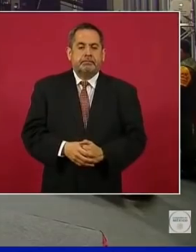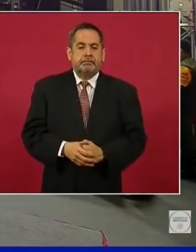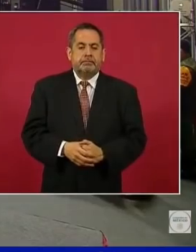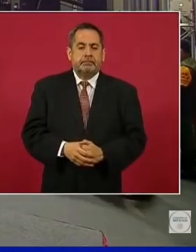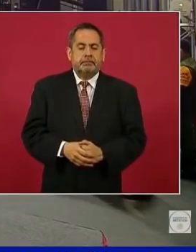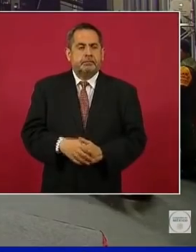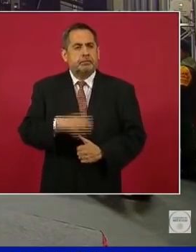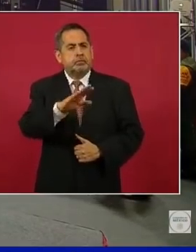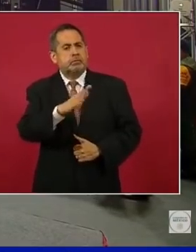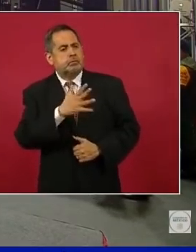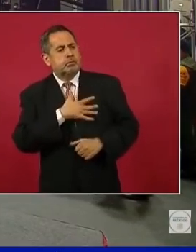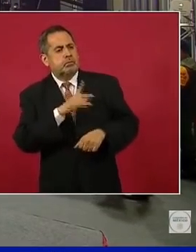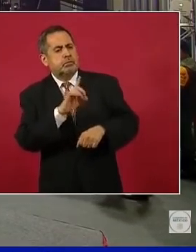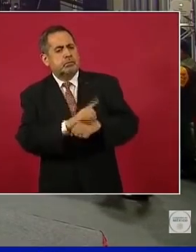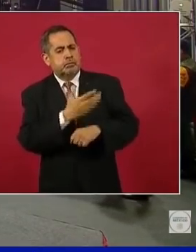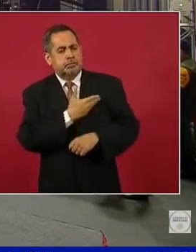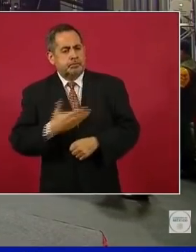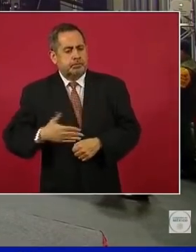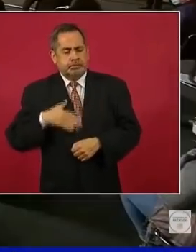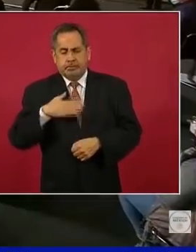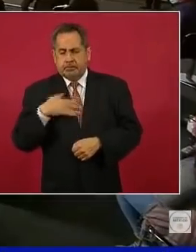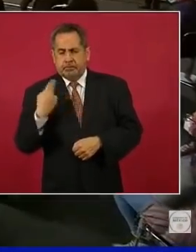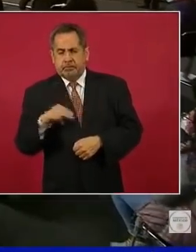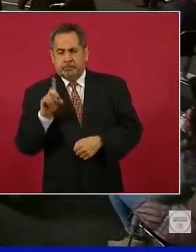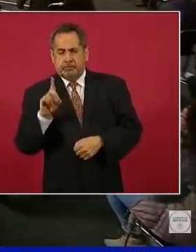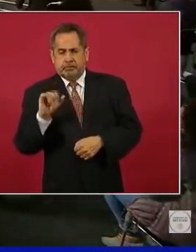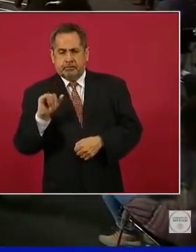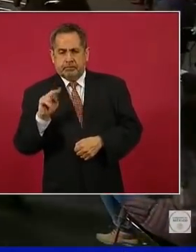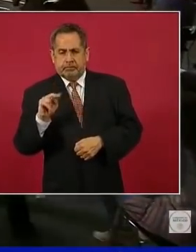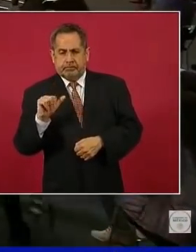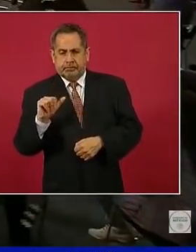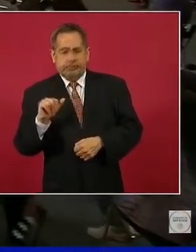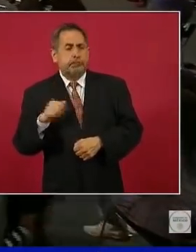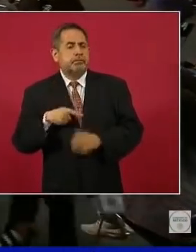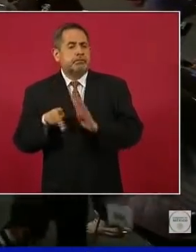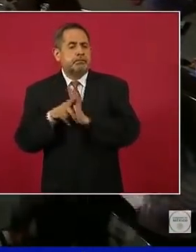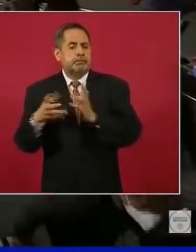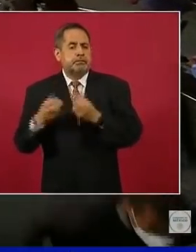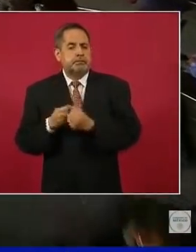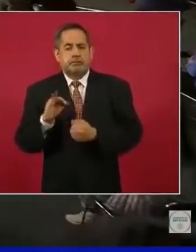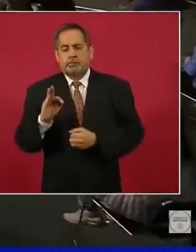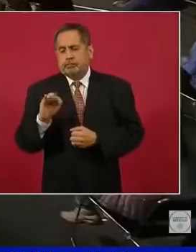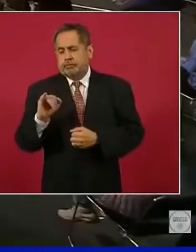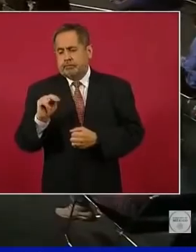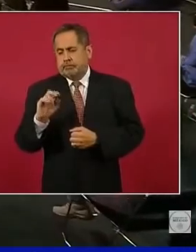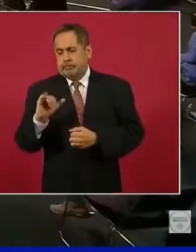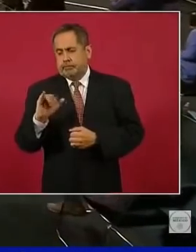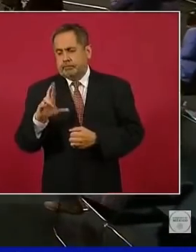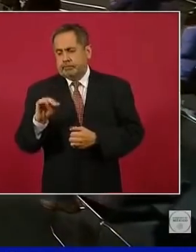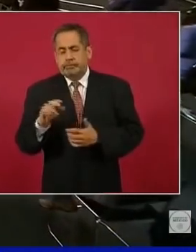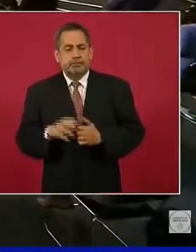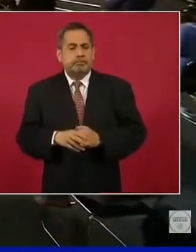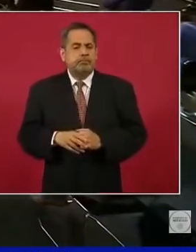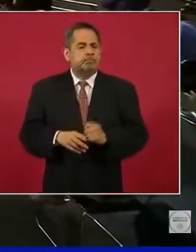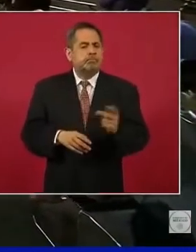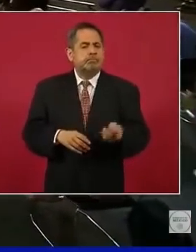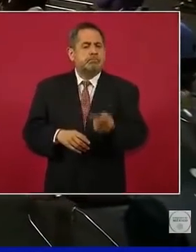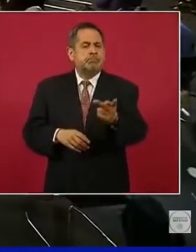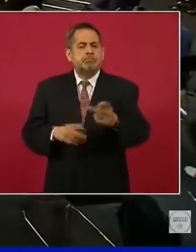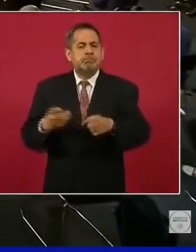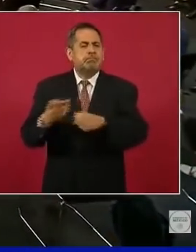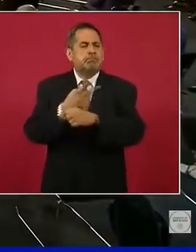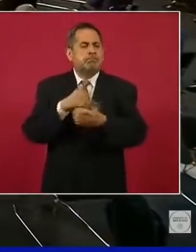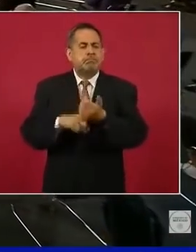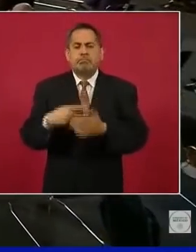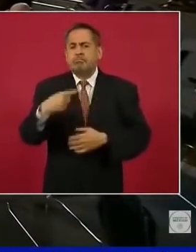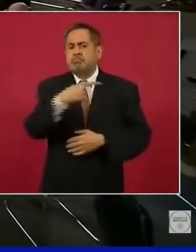Buenos días, presidente. Diana Benítez, del periódico El Financiero. Pues preguntarle sobre este reporte de la Auditoría Superior de la